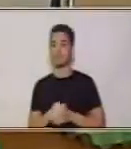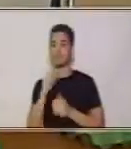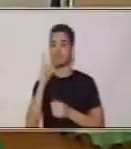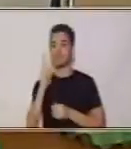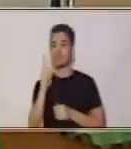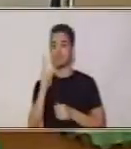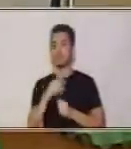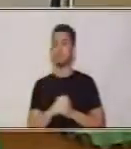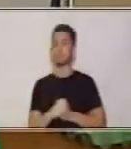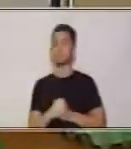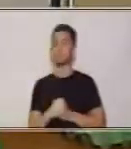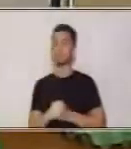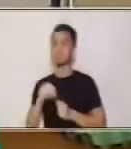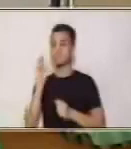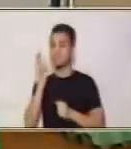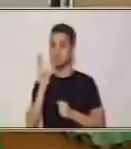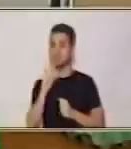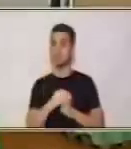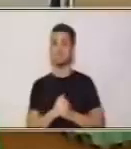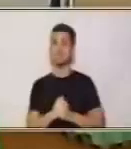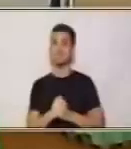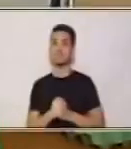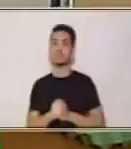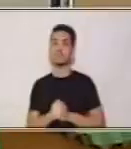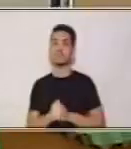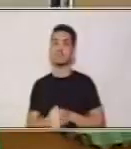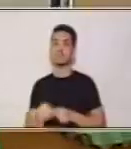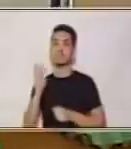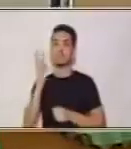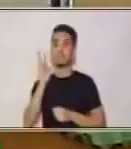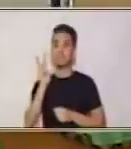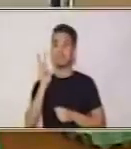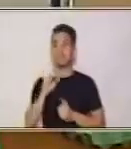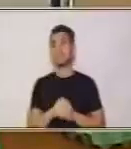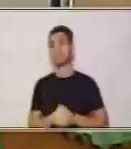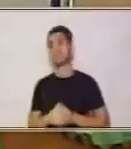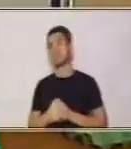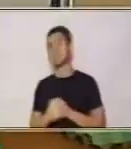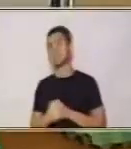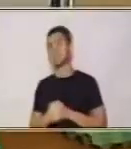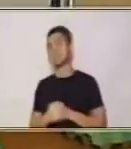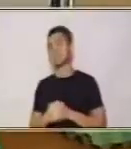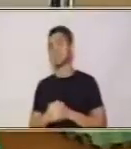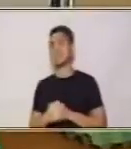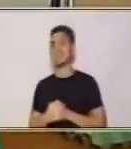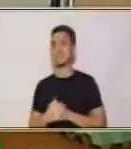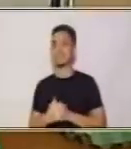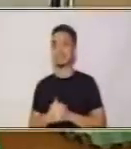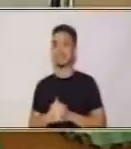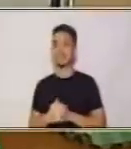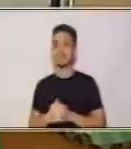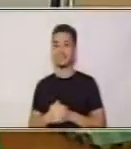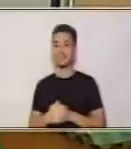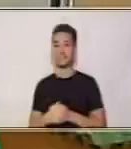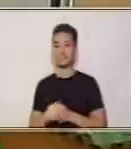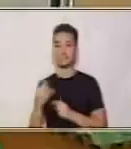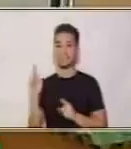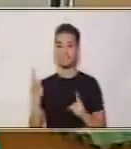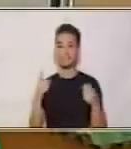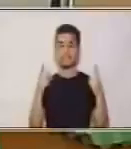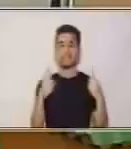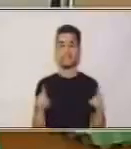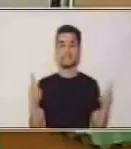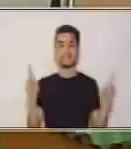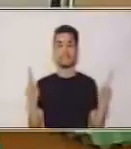A la una. A las dos. Y a las tres. Escuchamos entonces. Yo sé que todos están